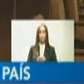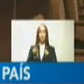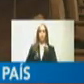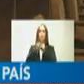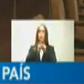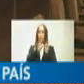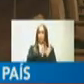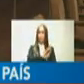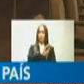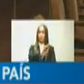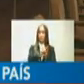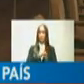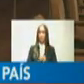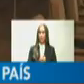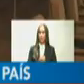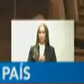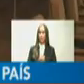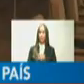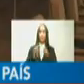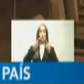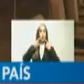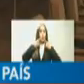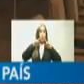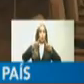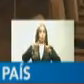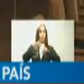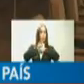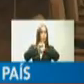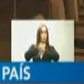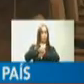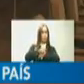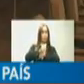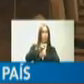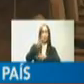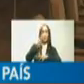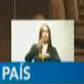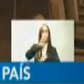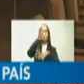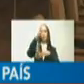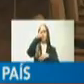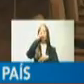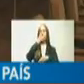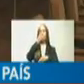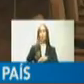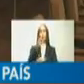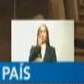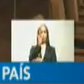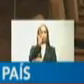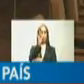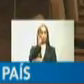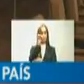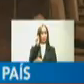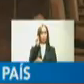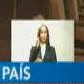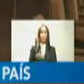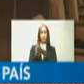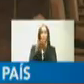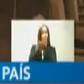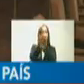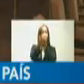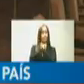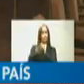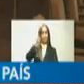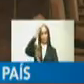una rebaja del 50% a los fondos destinados a los diferentes partidos políticos. El próximo año no habría campaña electoral y